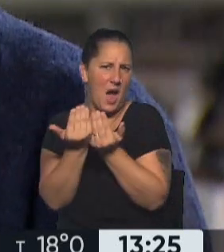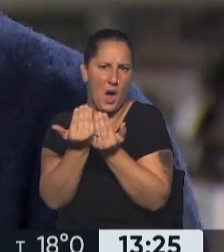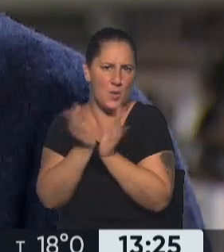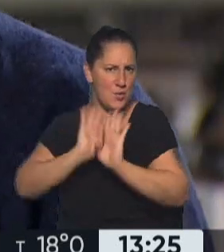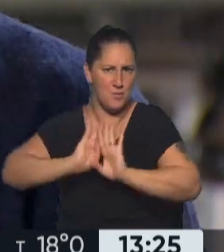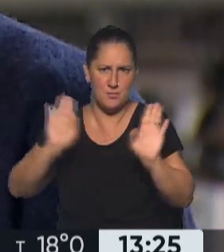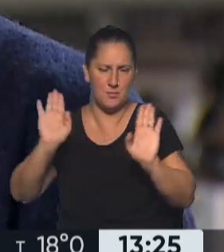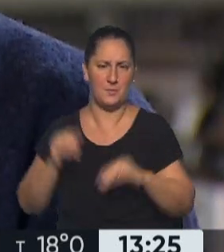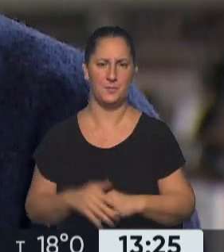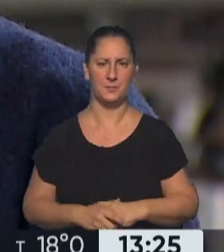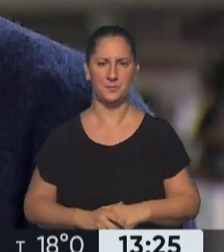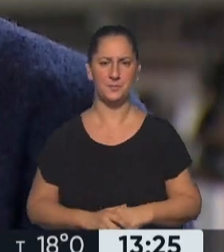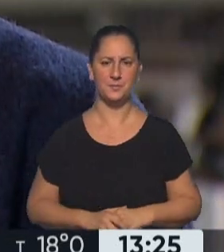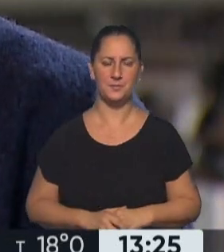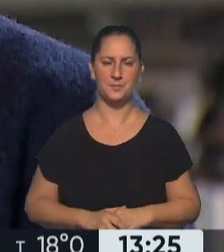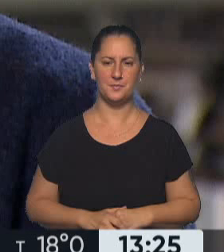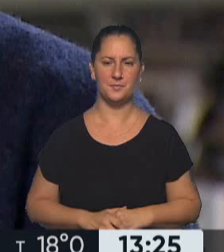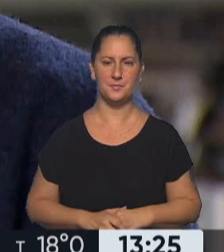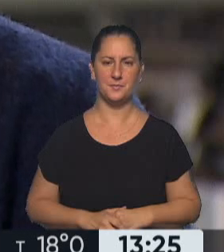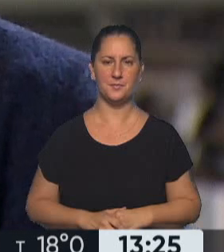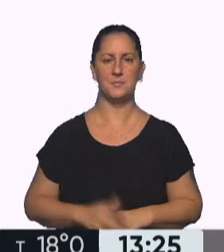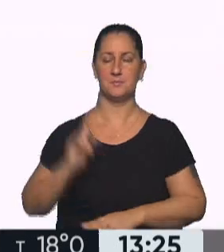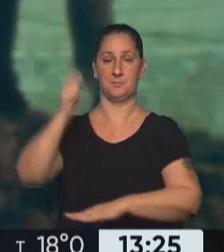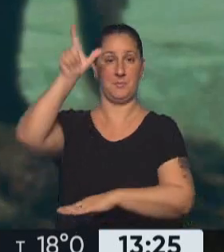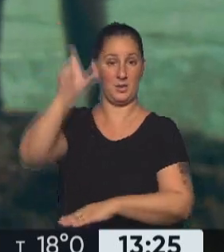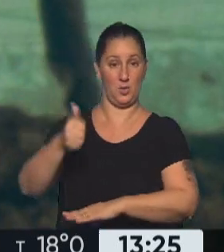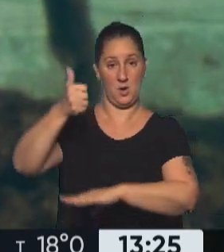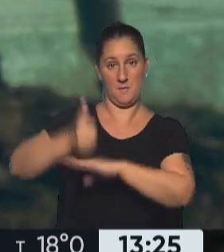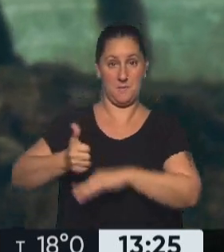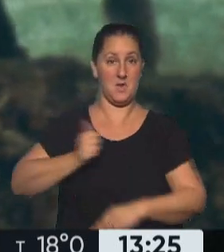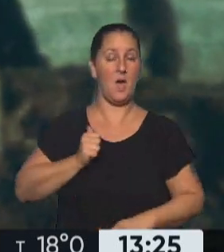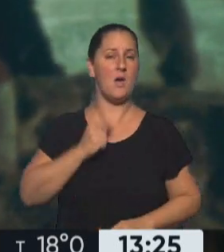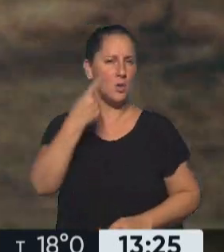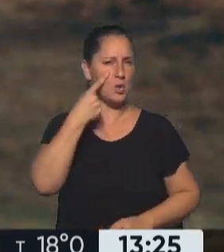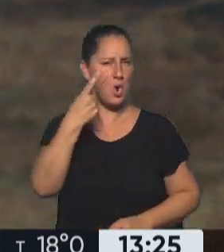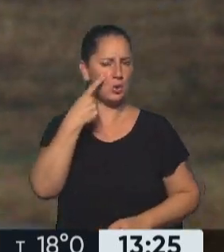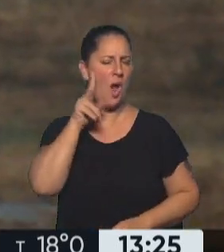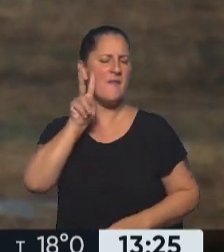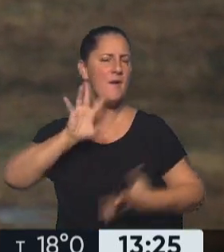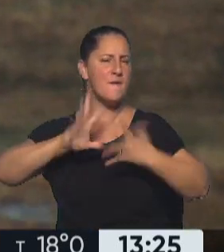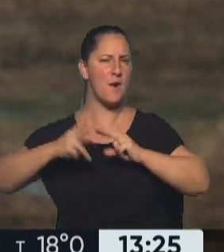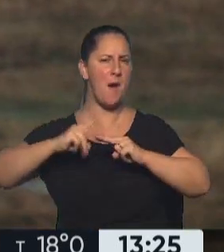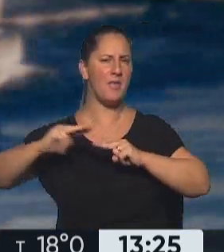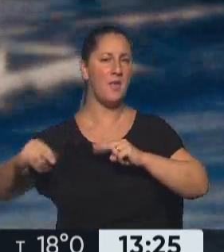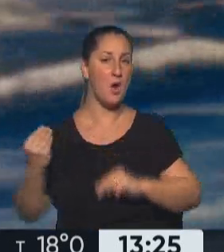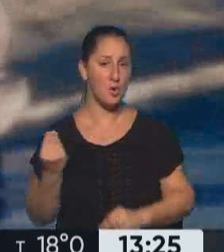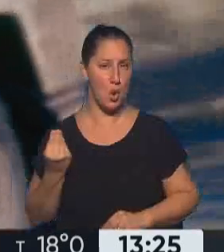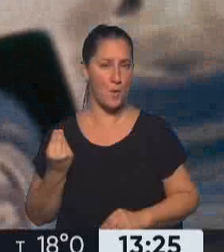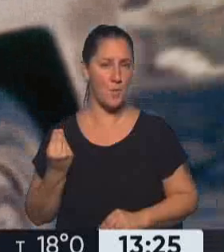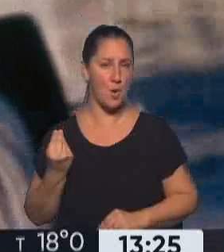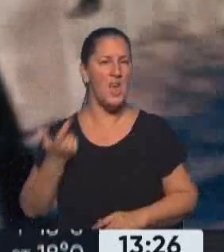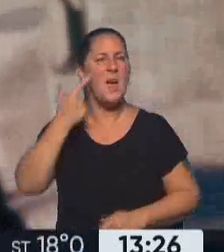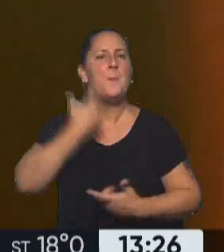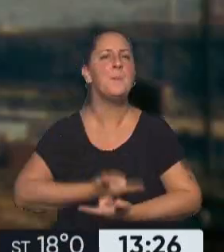y con un militar que supervisaba cómo se editaba y lo que se mandaba a la